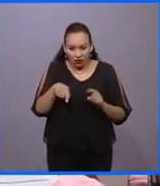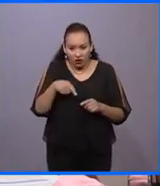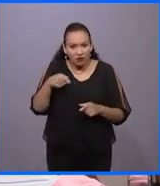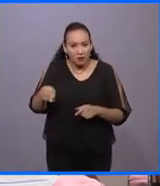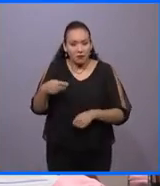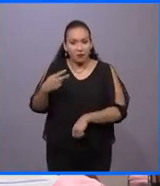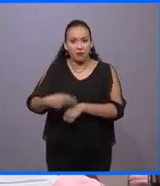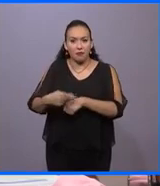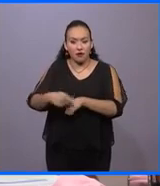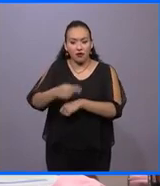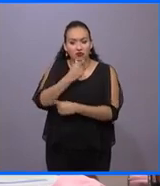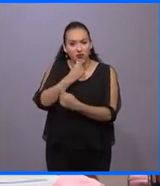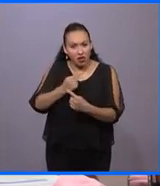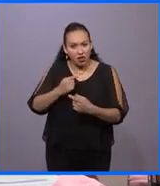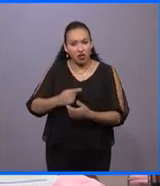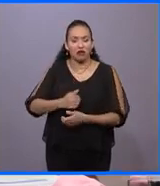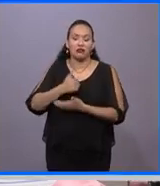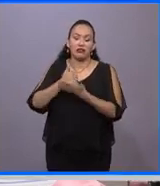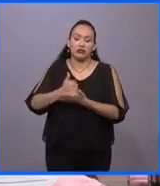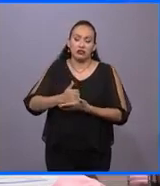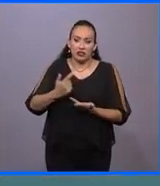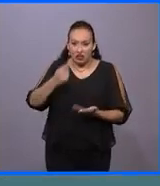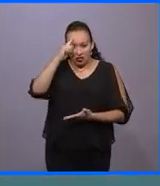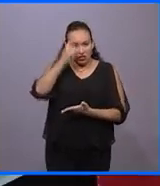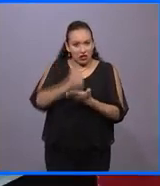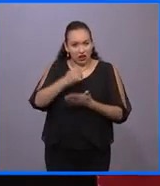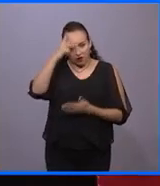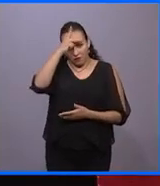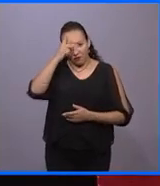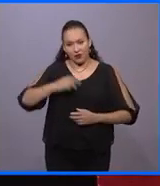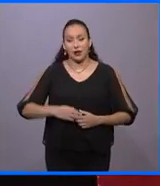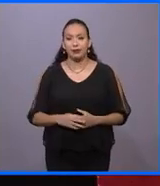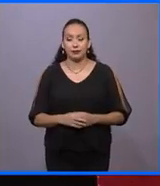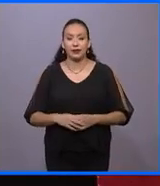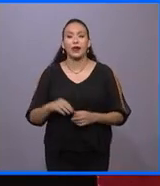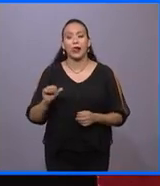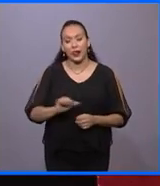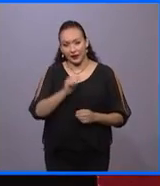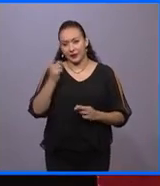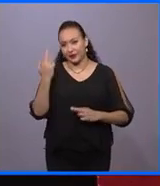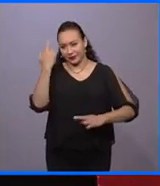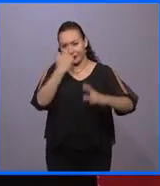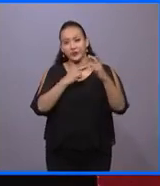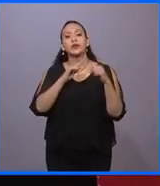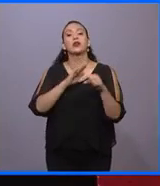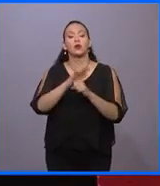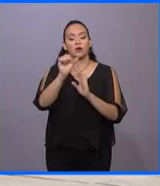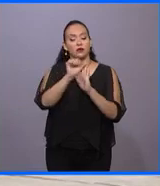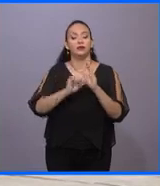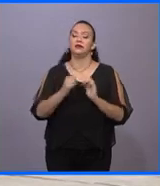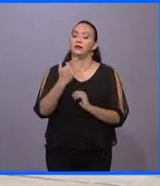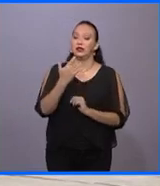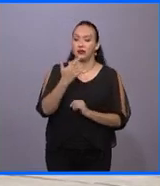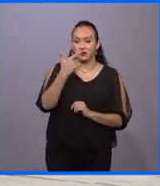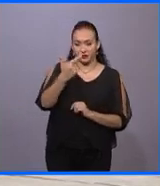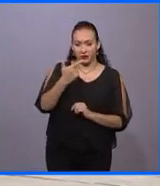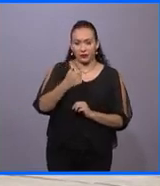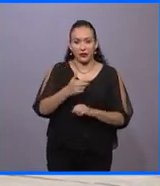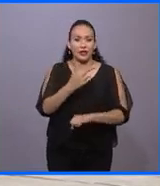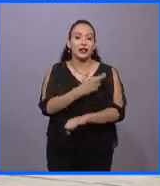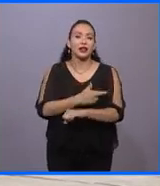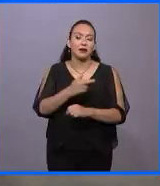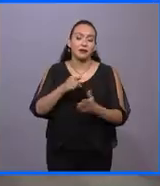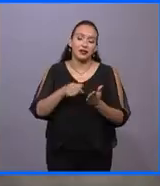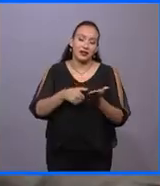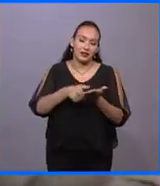duradero sufrimiento físico y emocional. Al resolver otra acción, el Pleno invalidó el artículo 57 del Código Civil